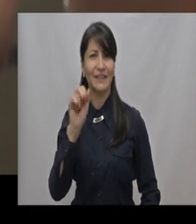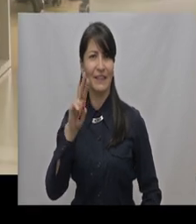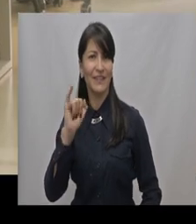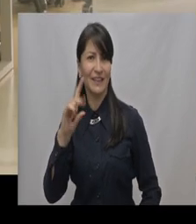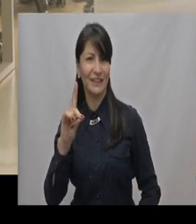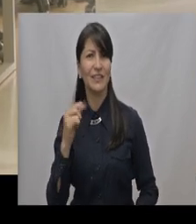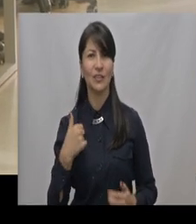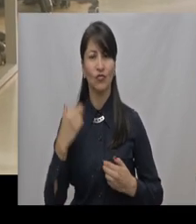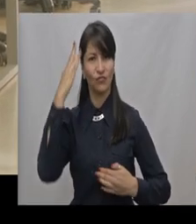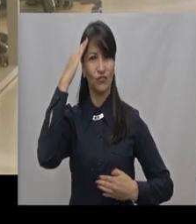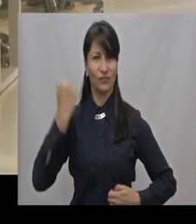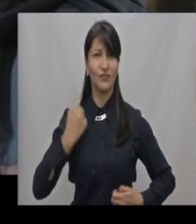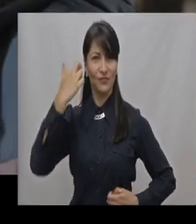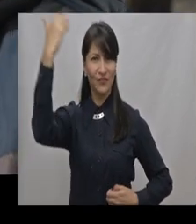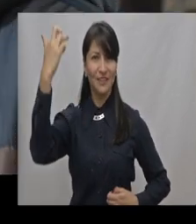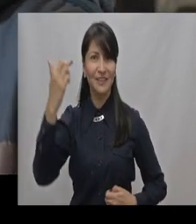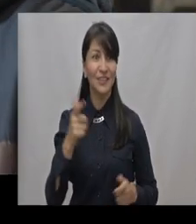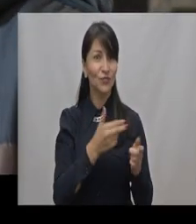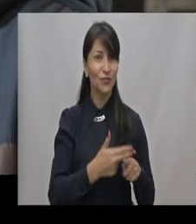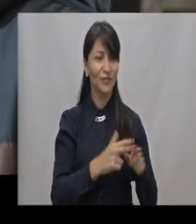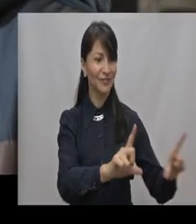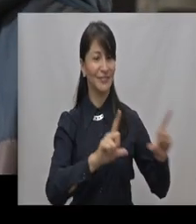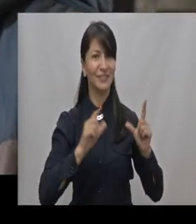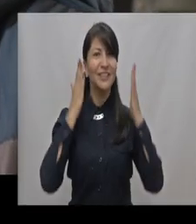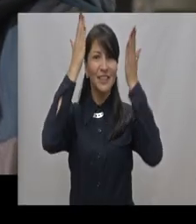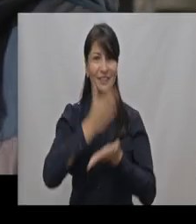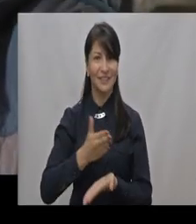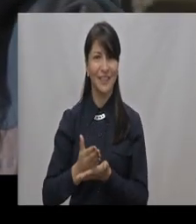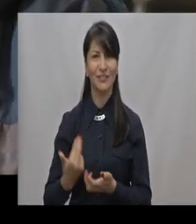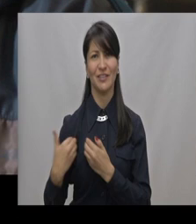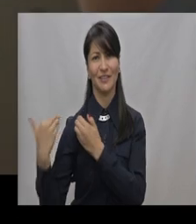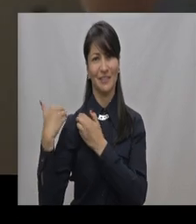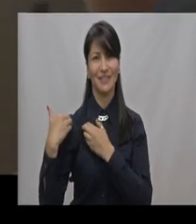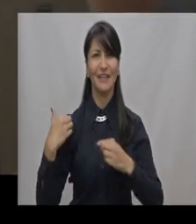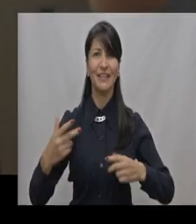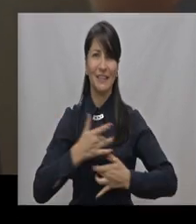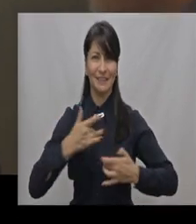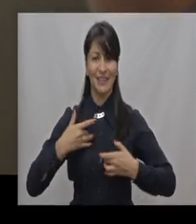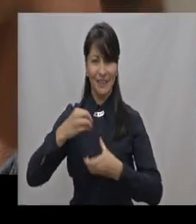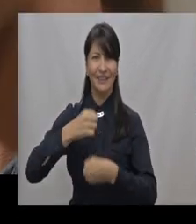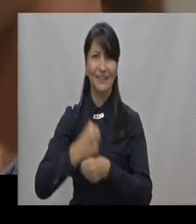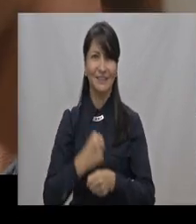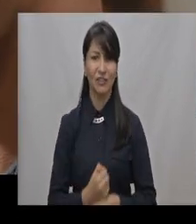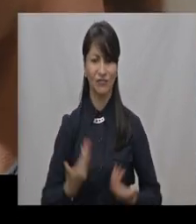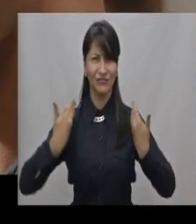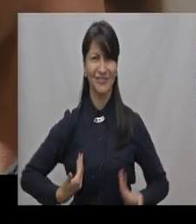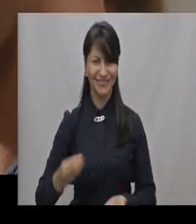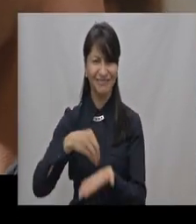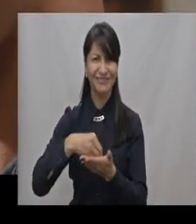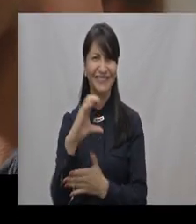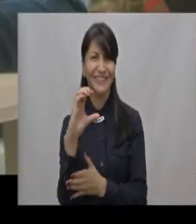Soy Juan David Manjarrez, soldado profesional, futuro chef y administrador de la seguridad y salud